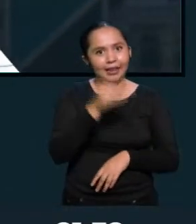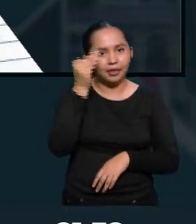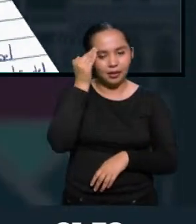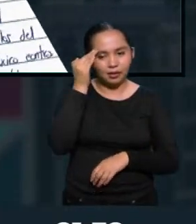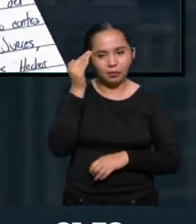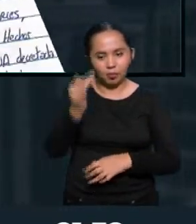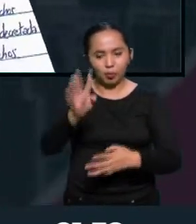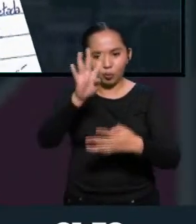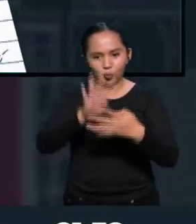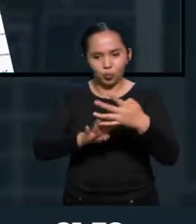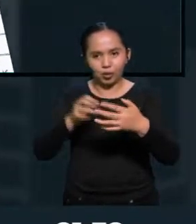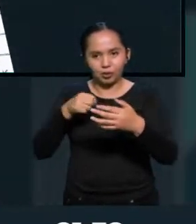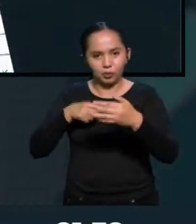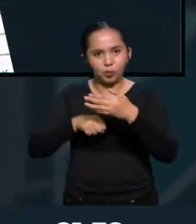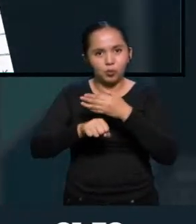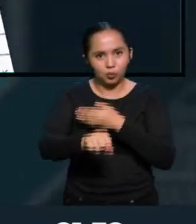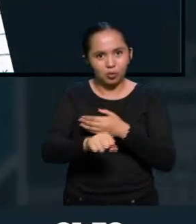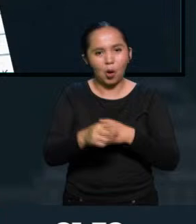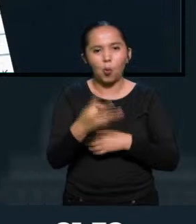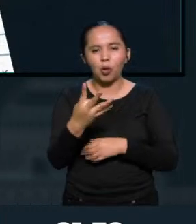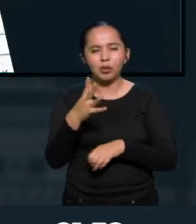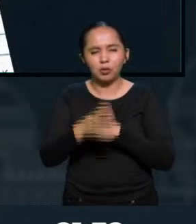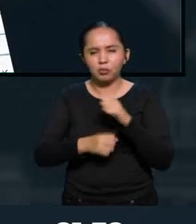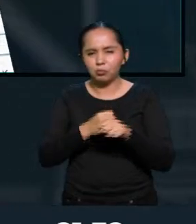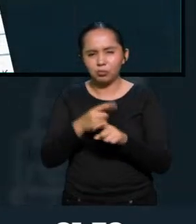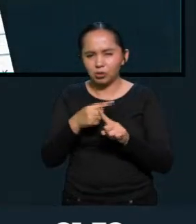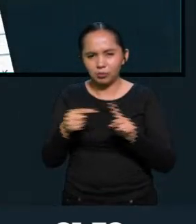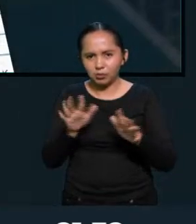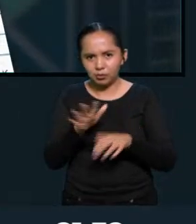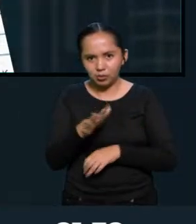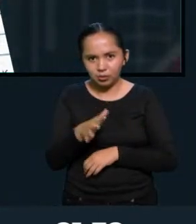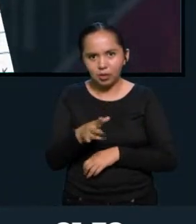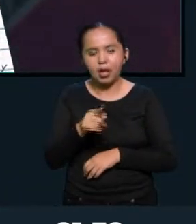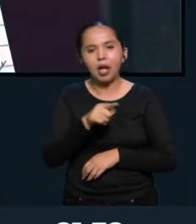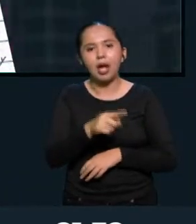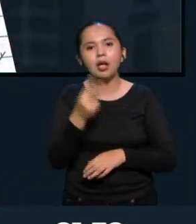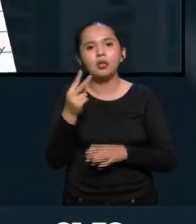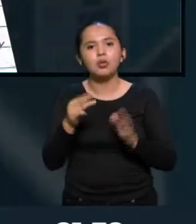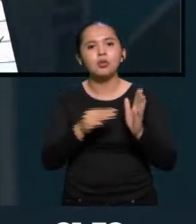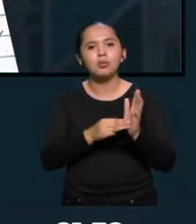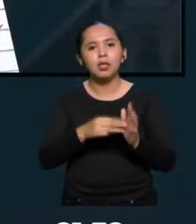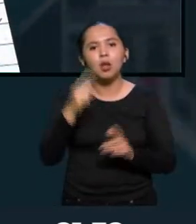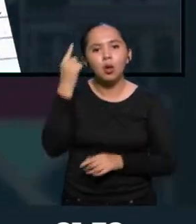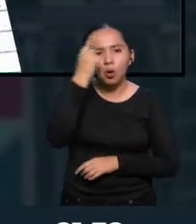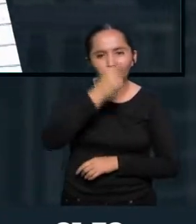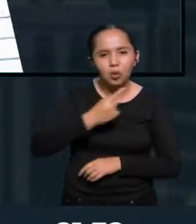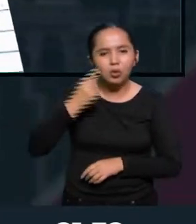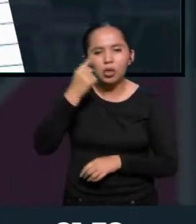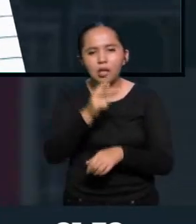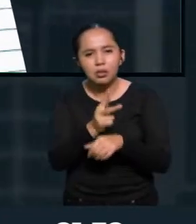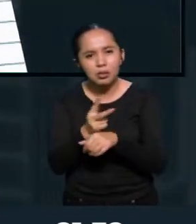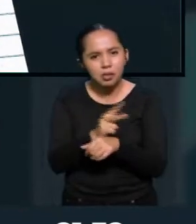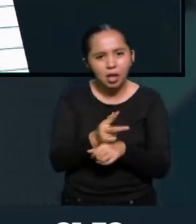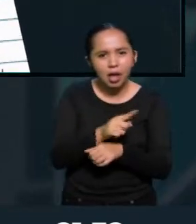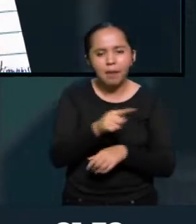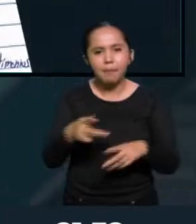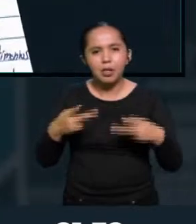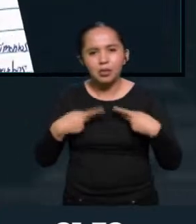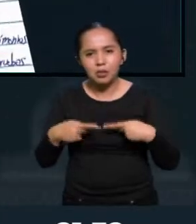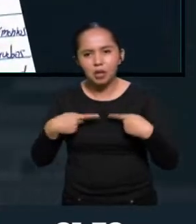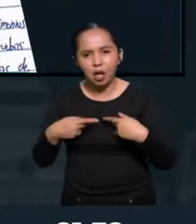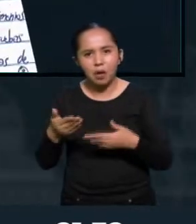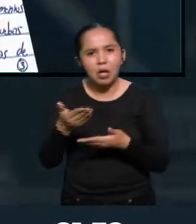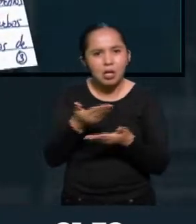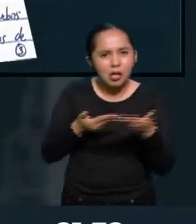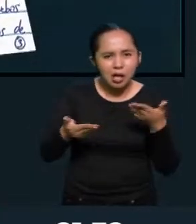encontrado preso, que es poco más de 4 años y medio, había más de 2,000 horas de grabaciones con personas que compartieron celda con